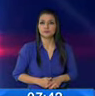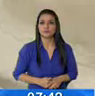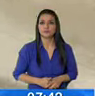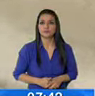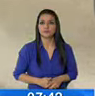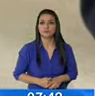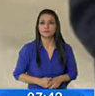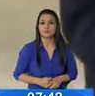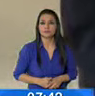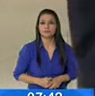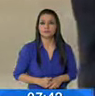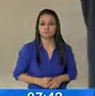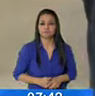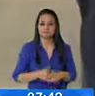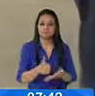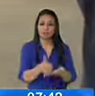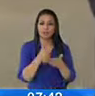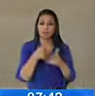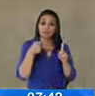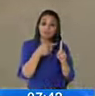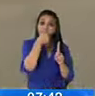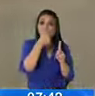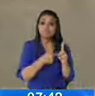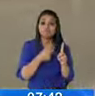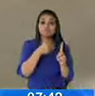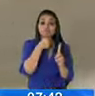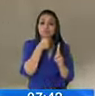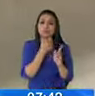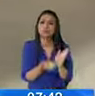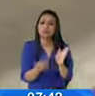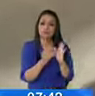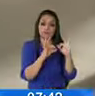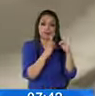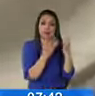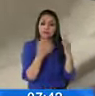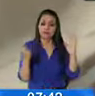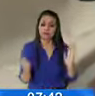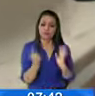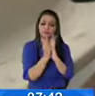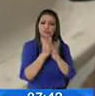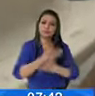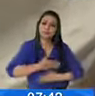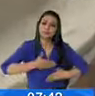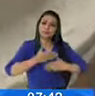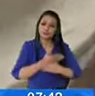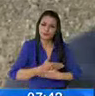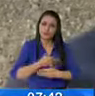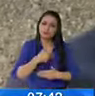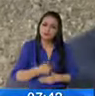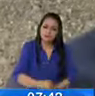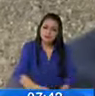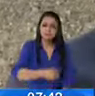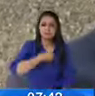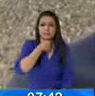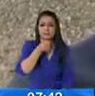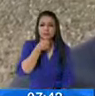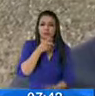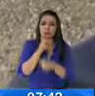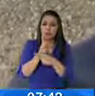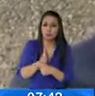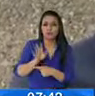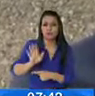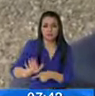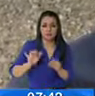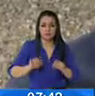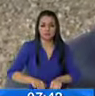373-1250. Ayúdenos a que este adulto mayor vuelva con su familia y disfrute de sus años dorados con el cuidado de sus